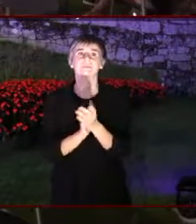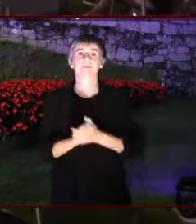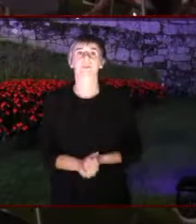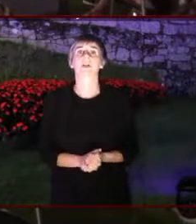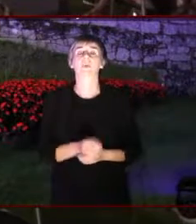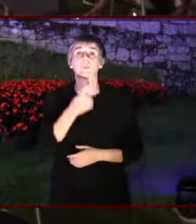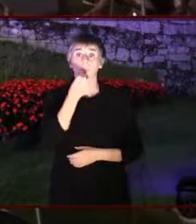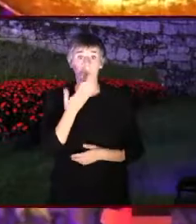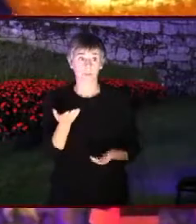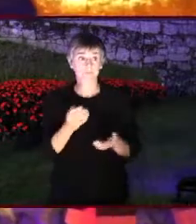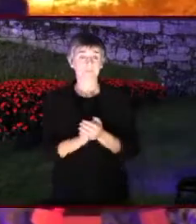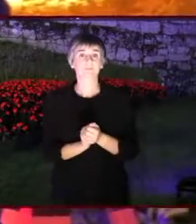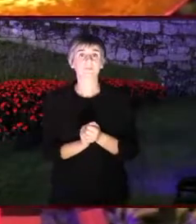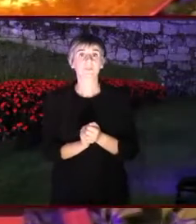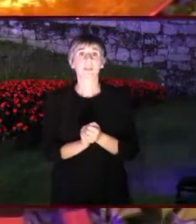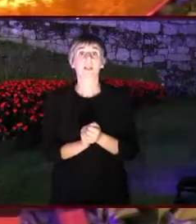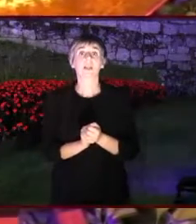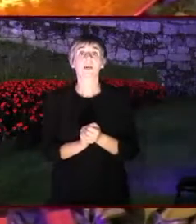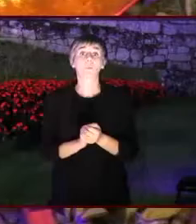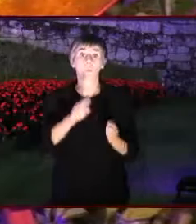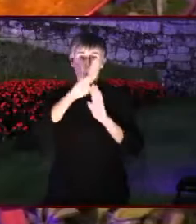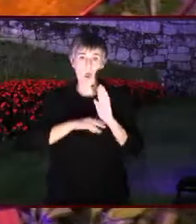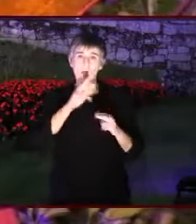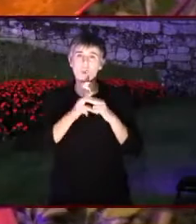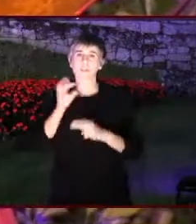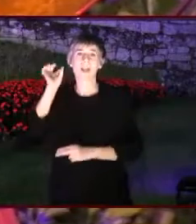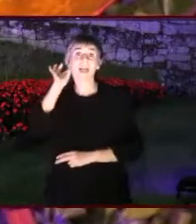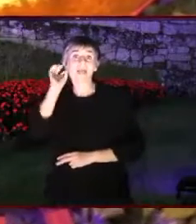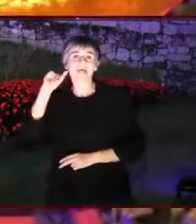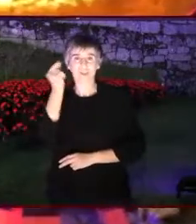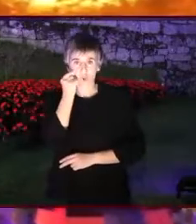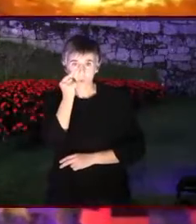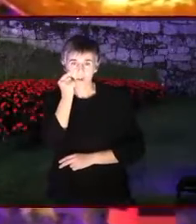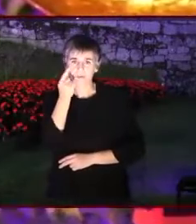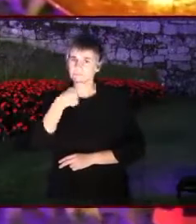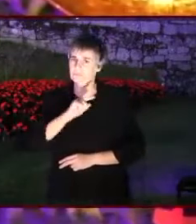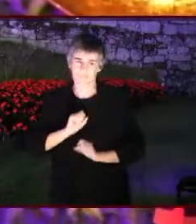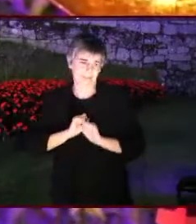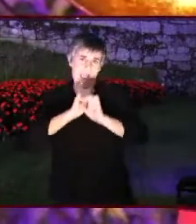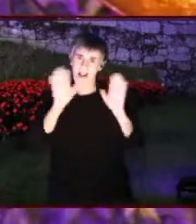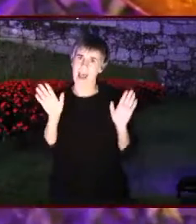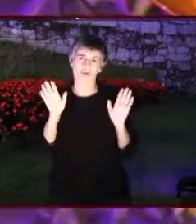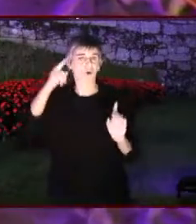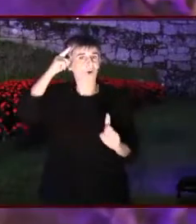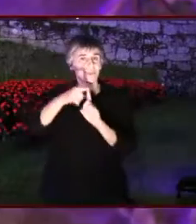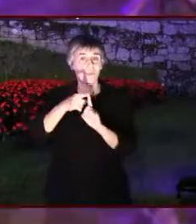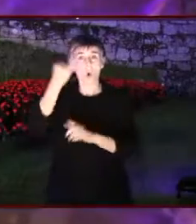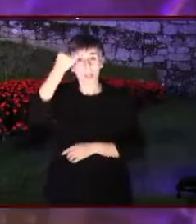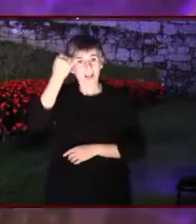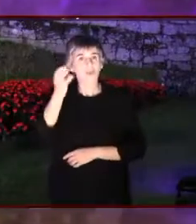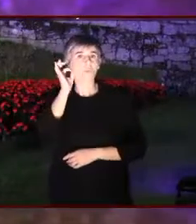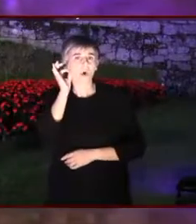Bueno, en Descúbreas temos claro que para fomentar o talento feminino na música